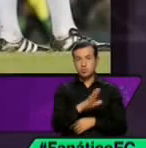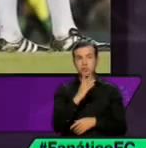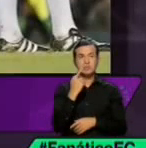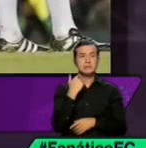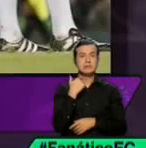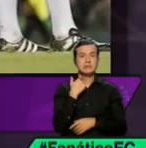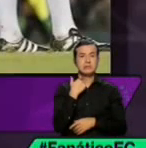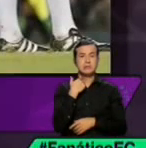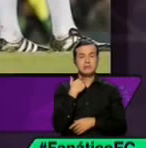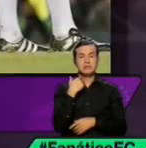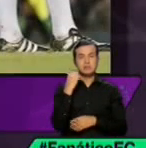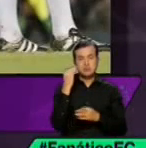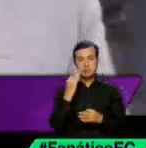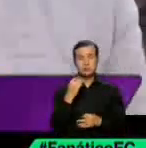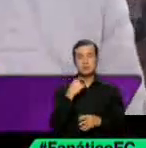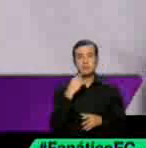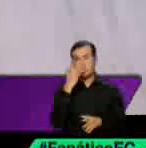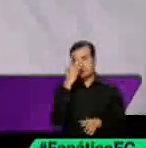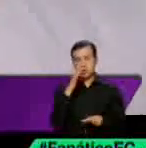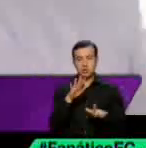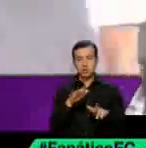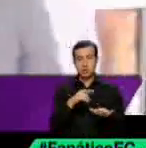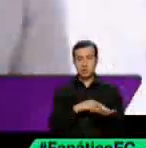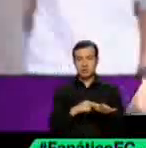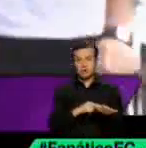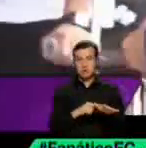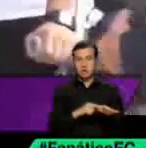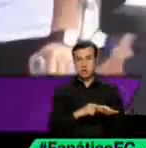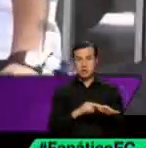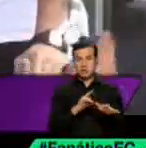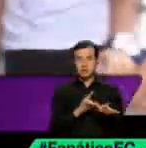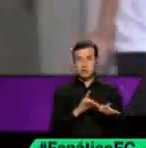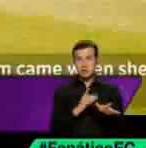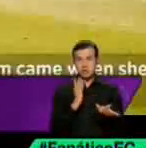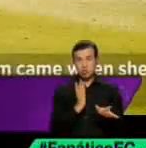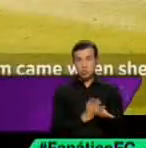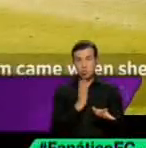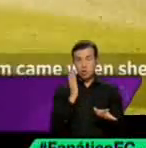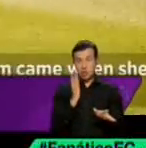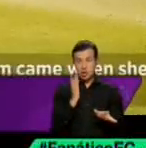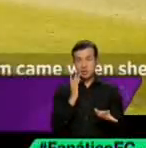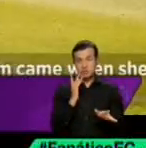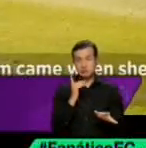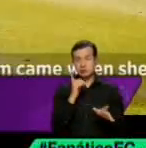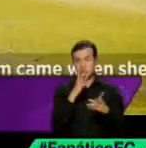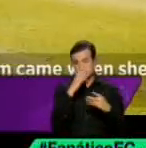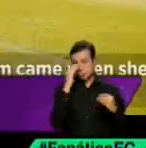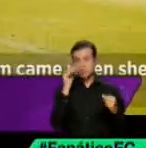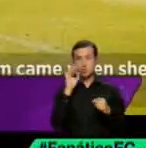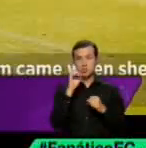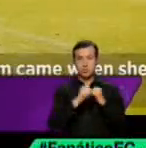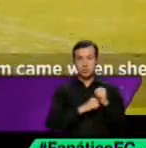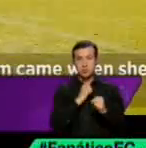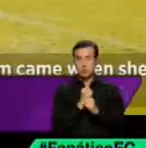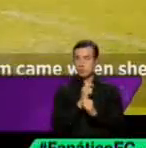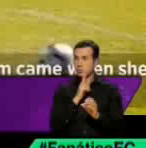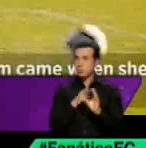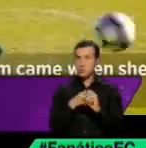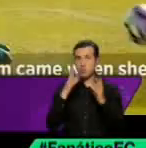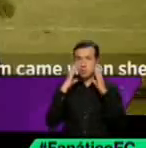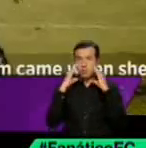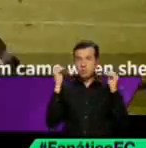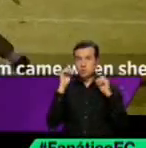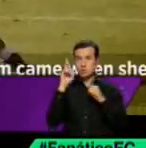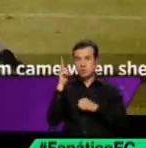parte de la temporada tras romperse el tendón de Aquiles de la pierna izquierda. Muric, de 19 años, llegó al conjunto de Holanda